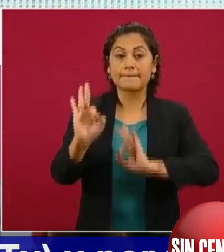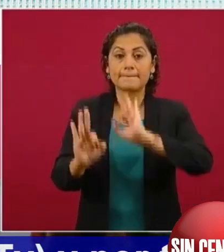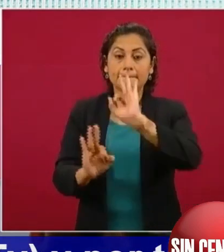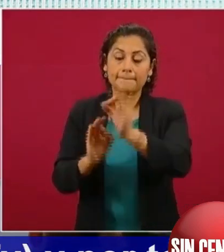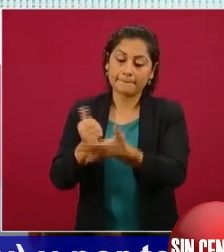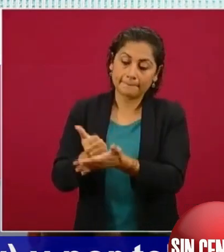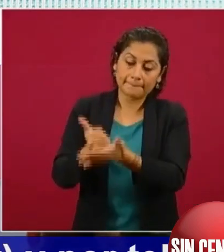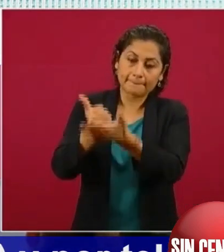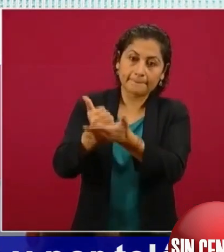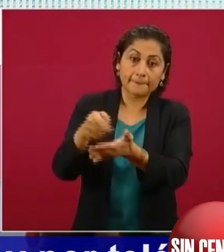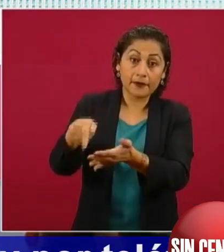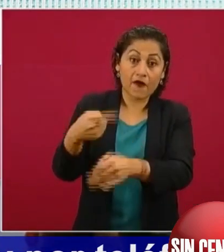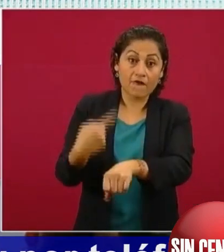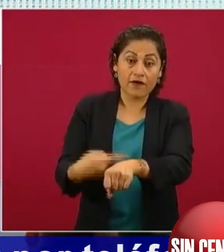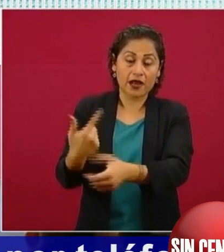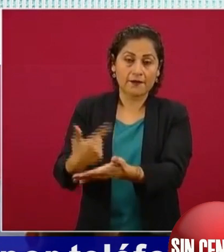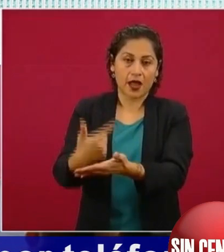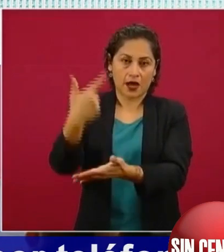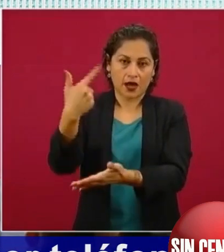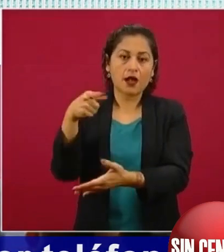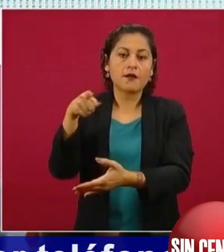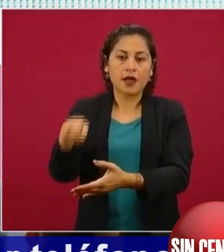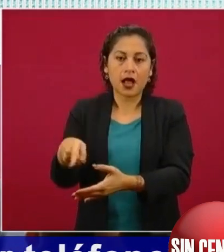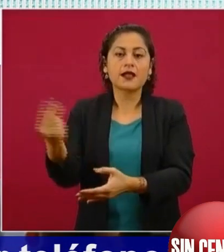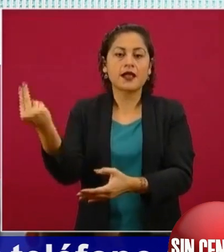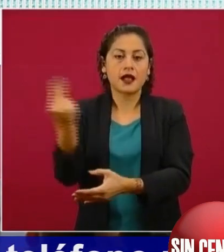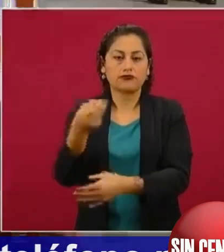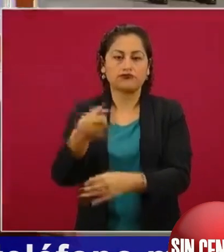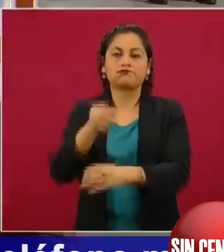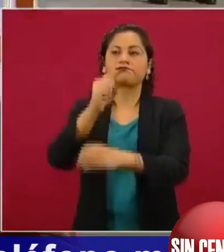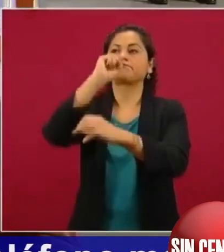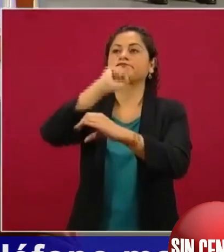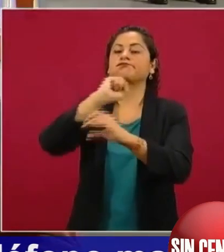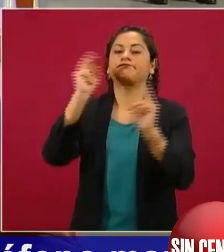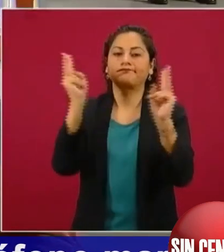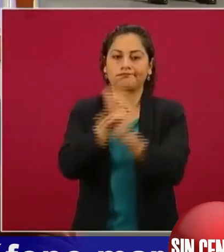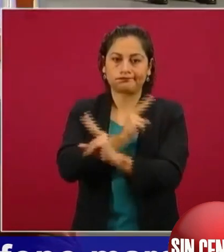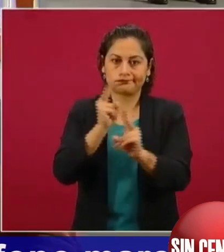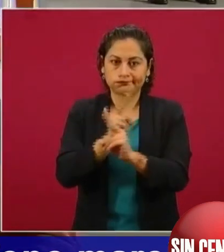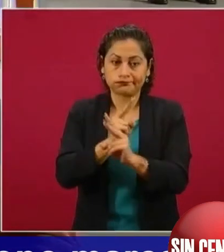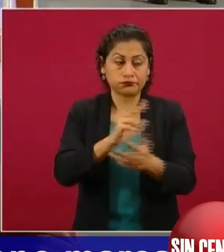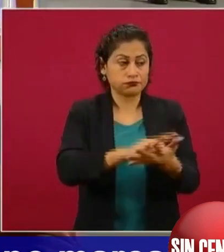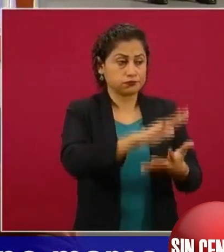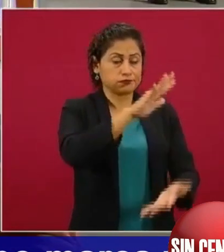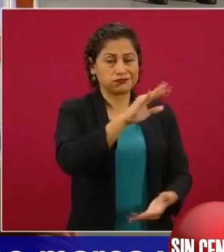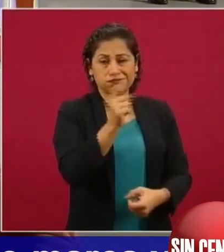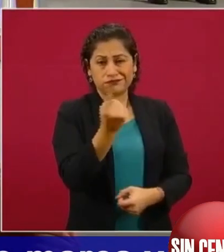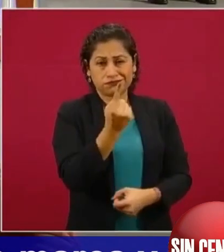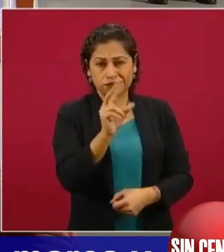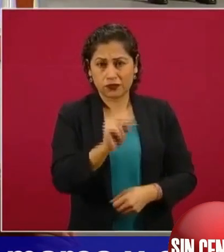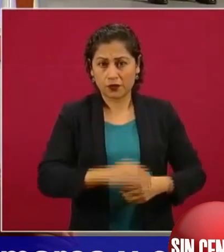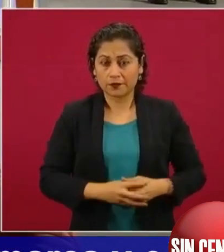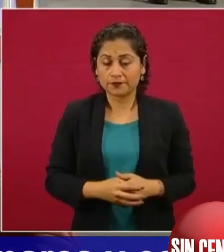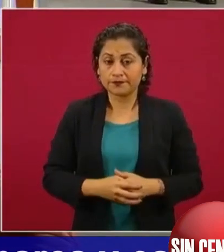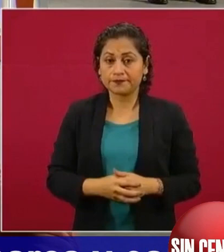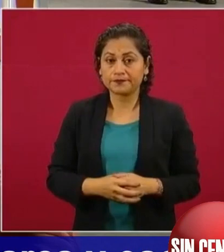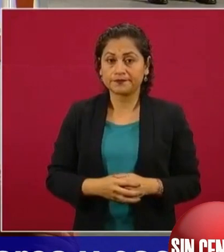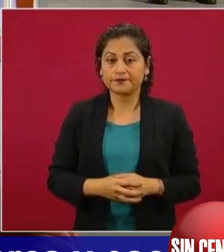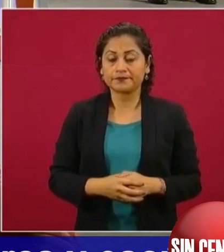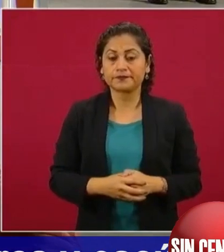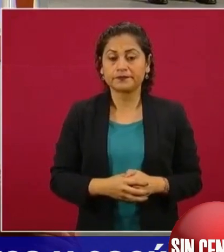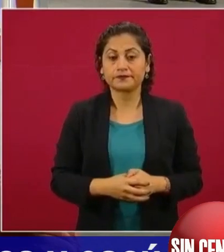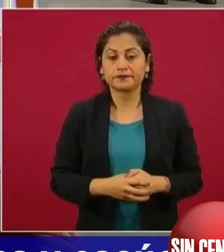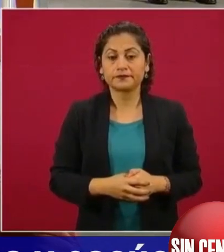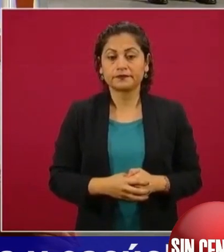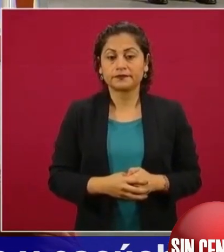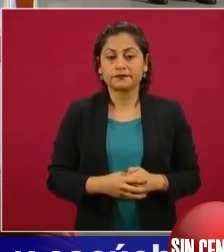persona crítica y están intubadas, pero la gran mayoría no lo están. Esta no se verá con suficiente claridad porque